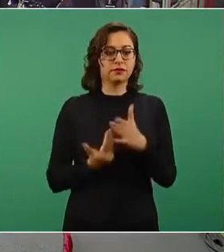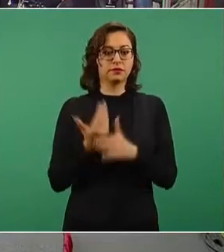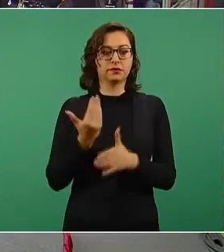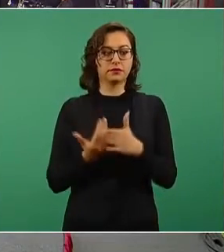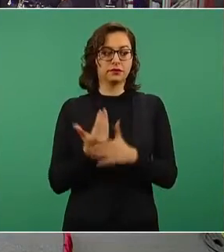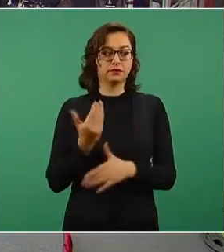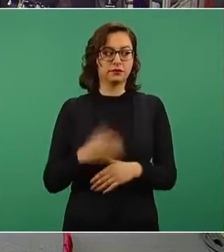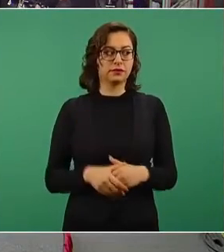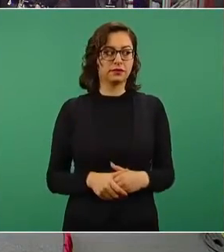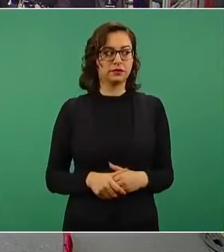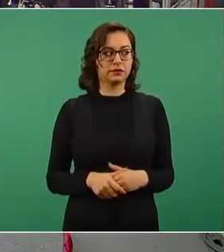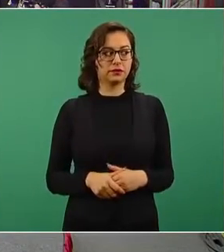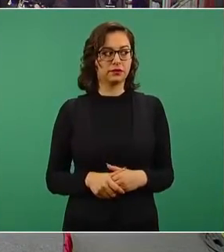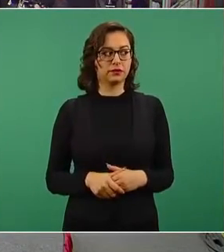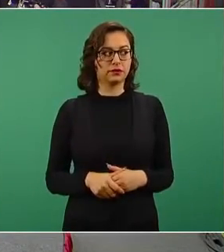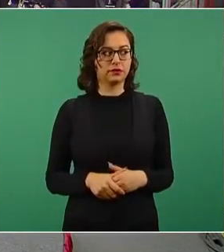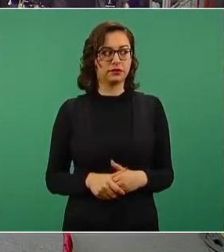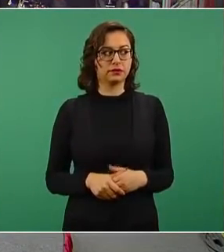Adelante, presidente.